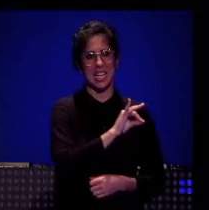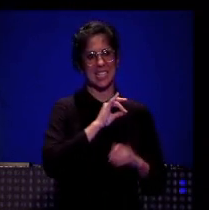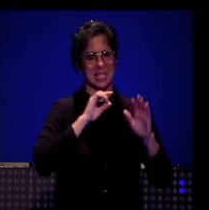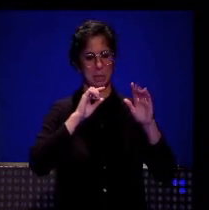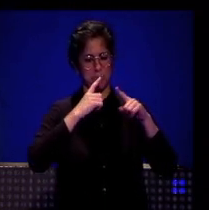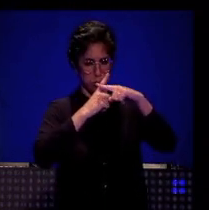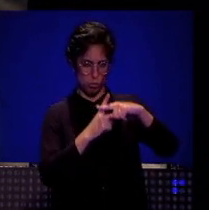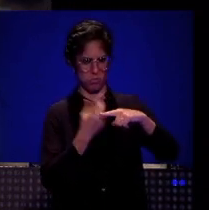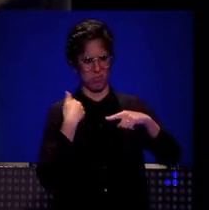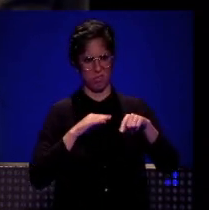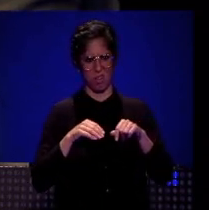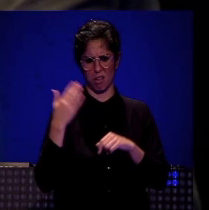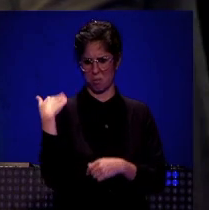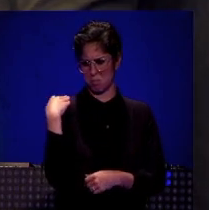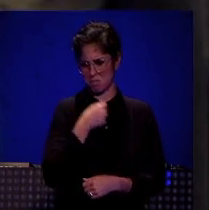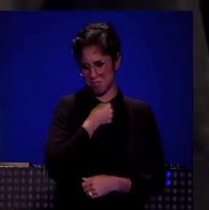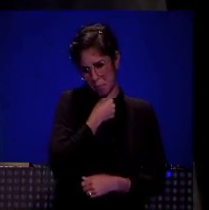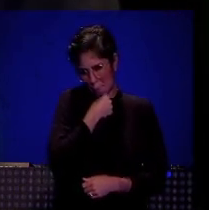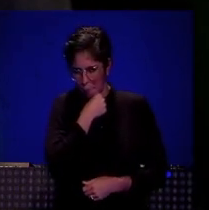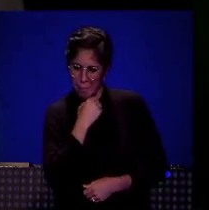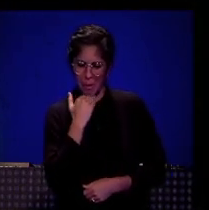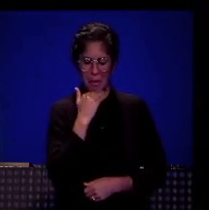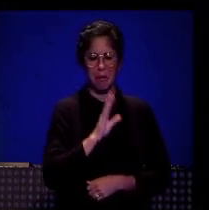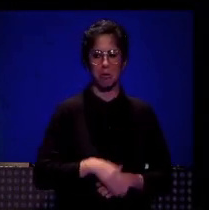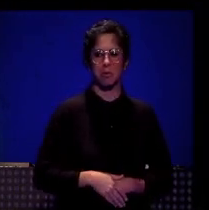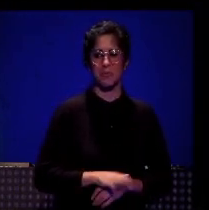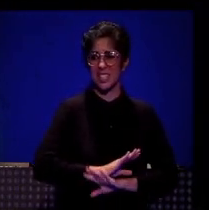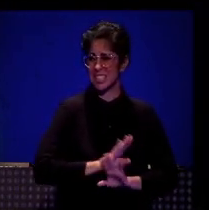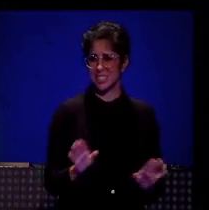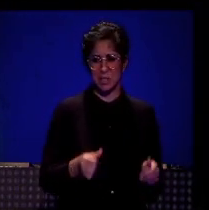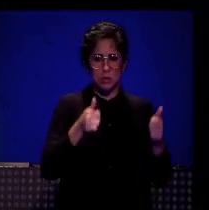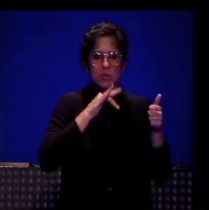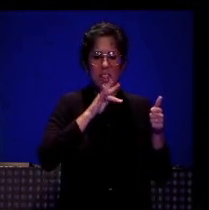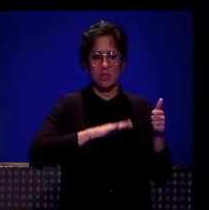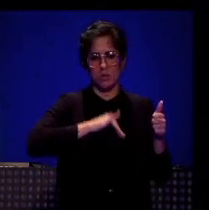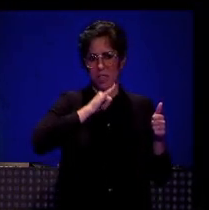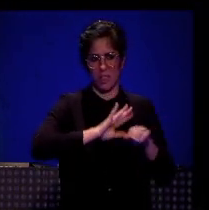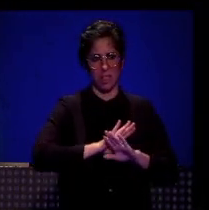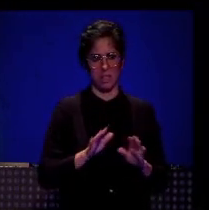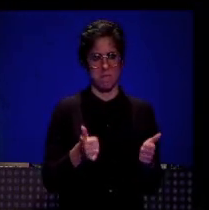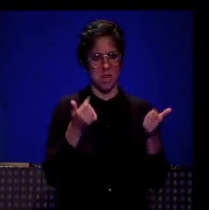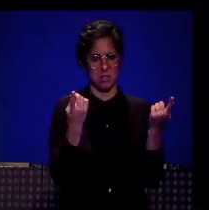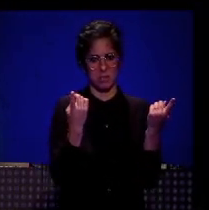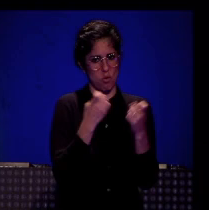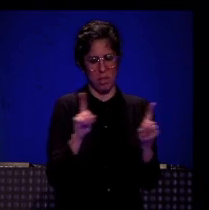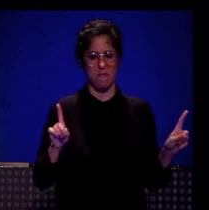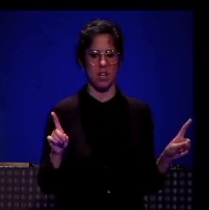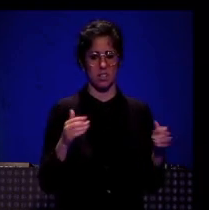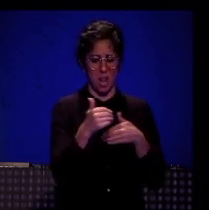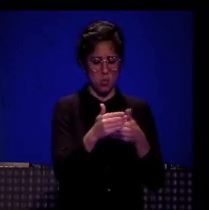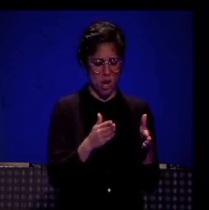que utiliza siempre cualquier teléfono lo tenéis ahí en una caja que no necesitáis nada más